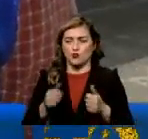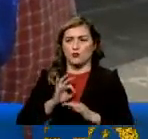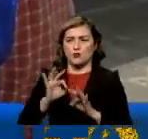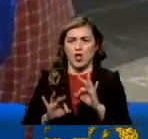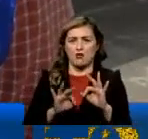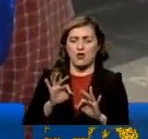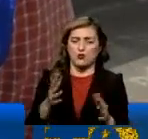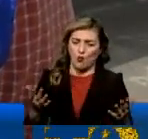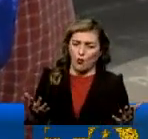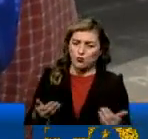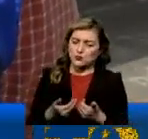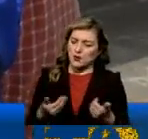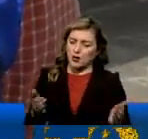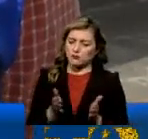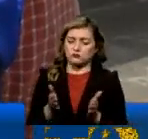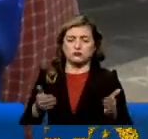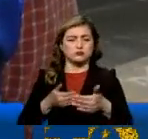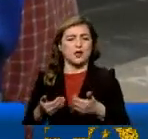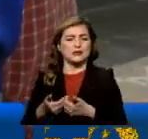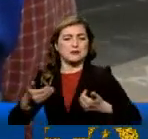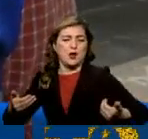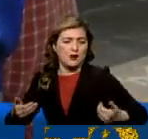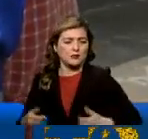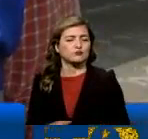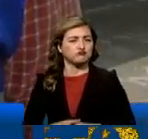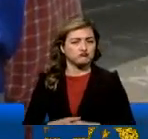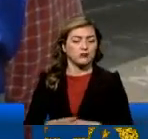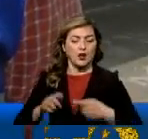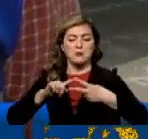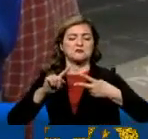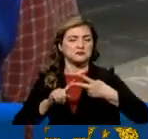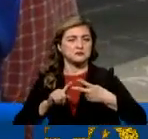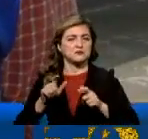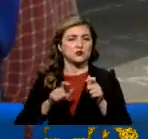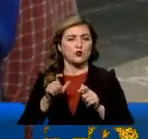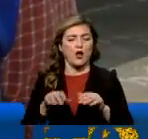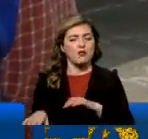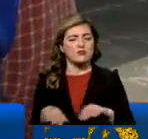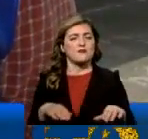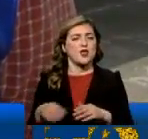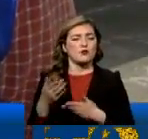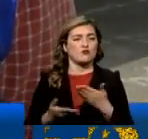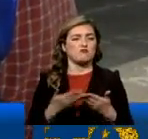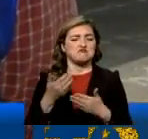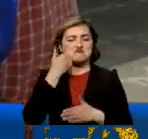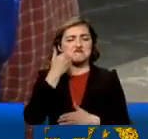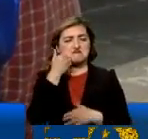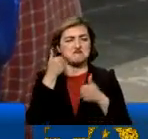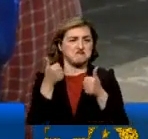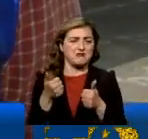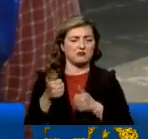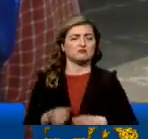contagio, evitar un foco de infección, eso era lo primordial. Y segundo, para aquellos que ejercen una actividad de comercio adecuada,